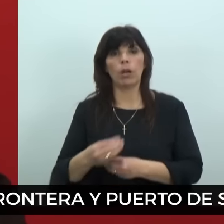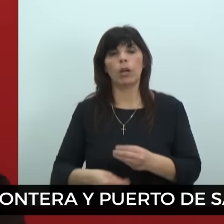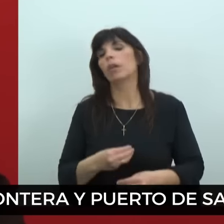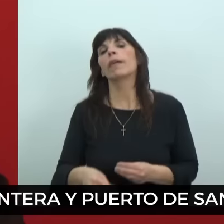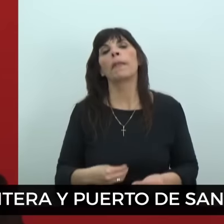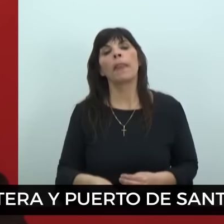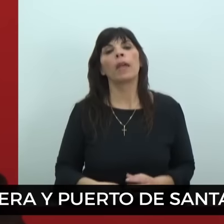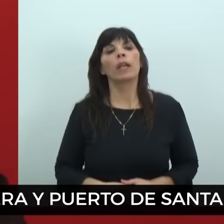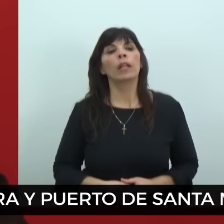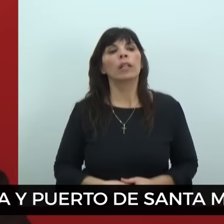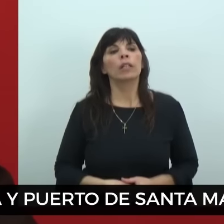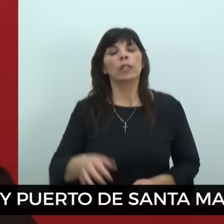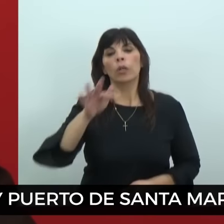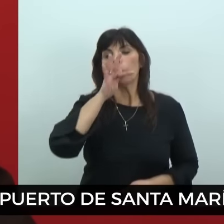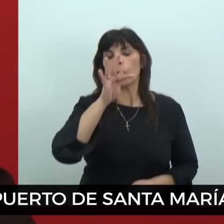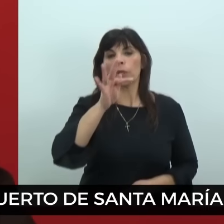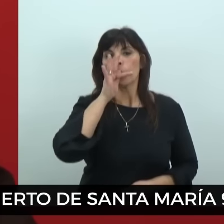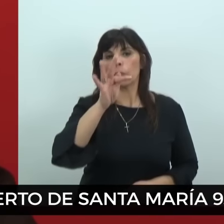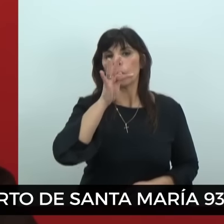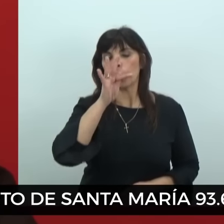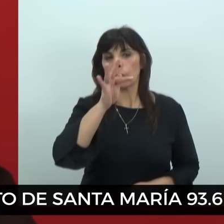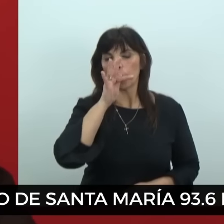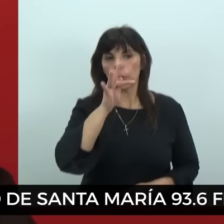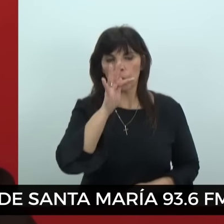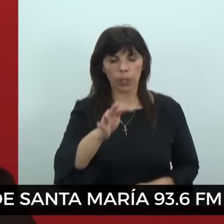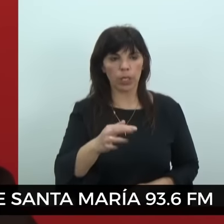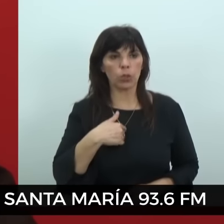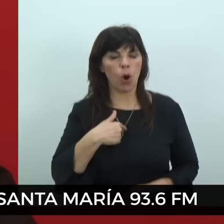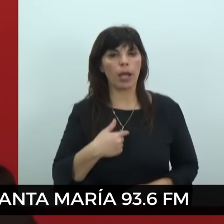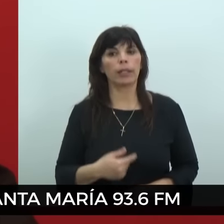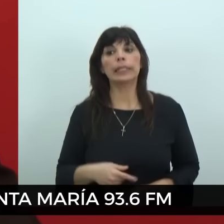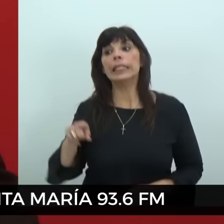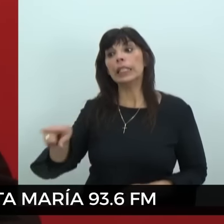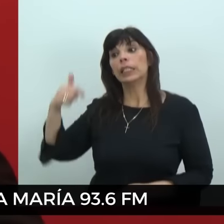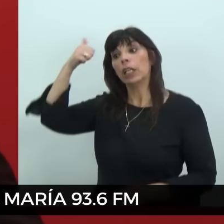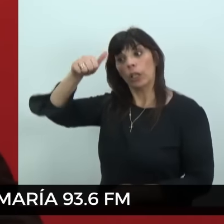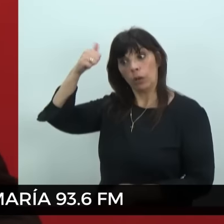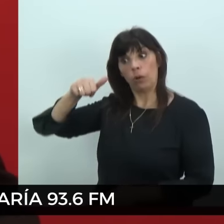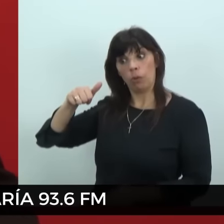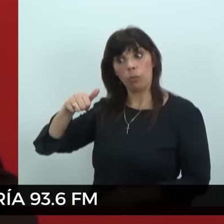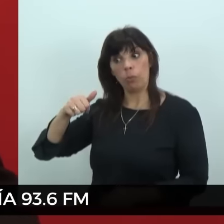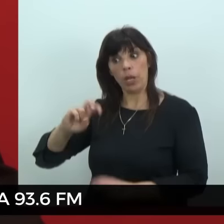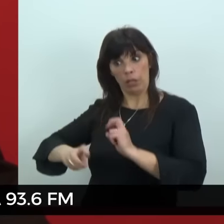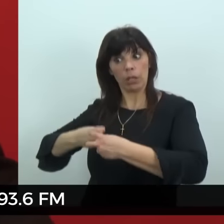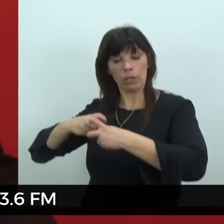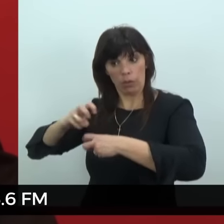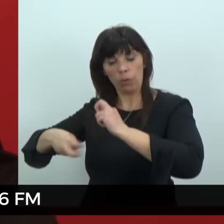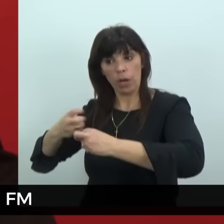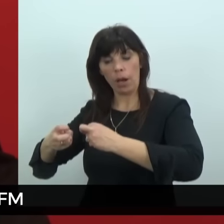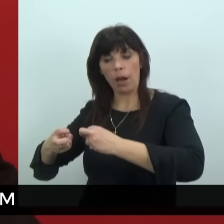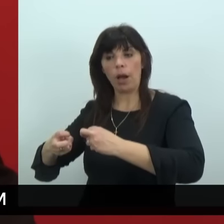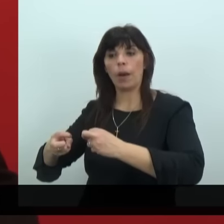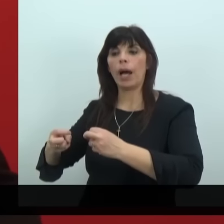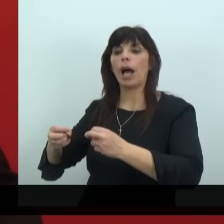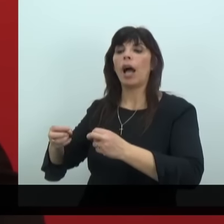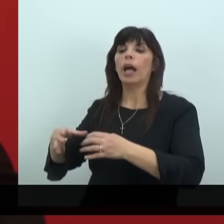unas hojas con oro, letras de oro. I mean real oro, no oro del chino, verdadero oro. Y